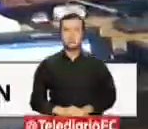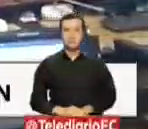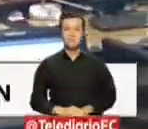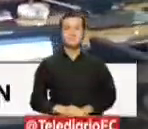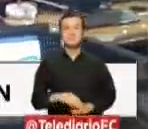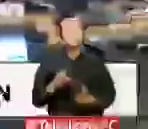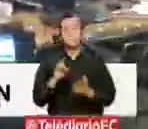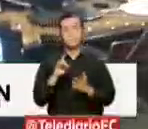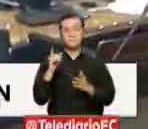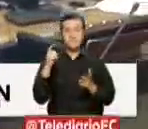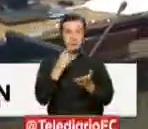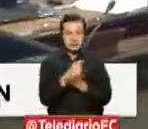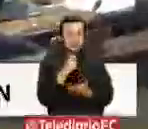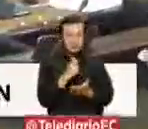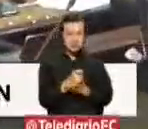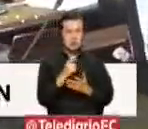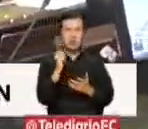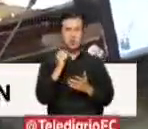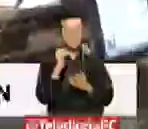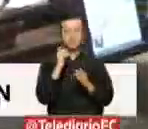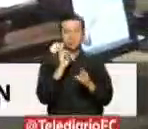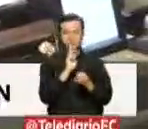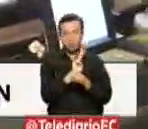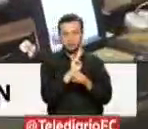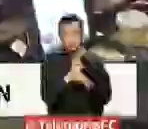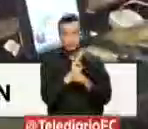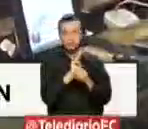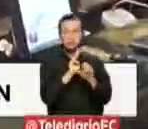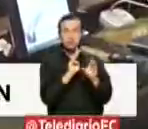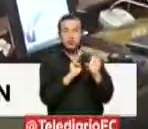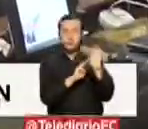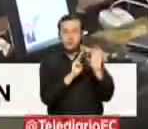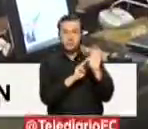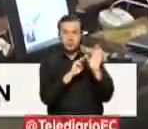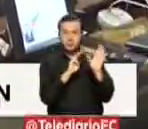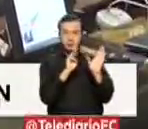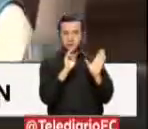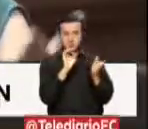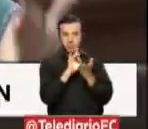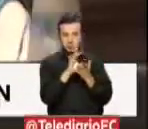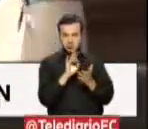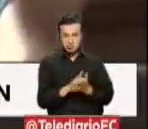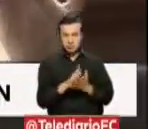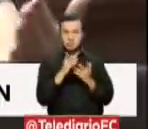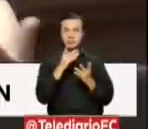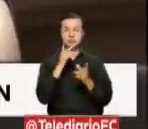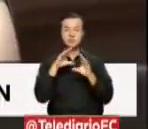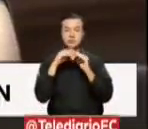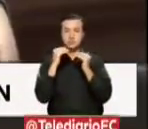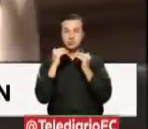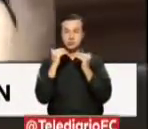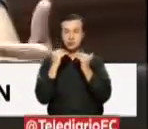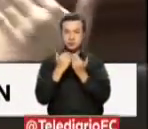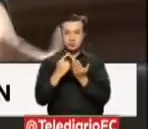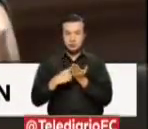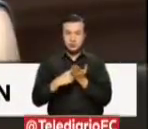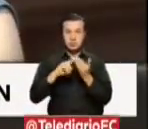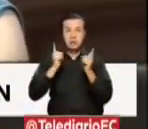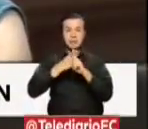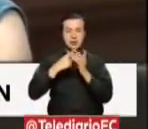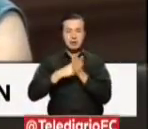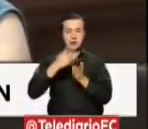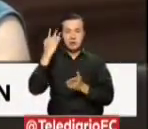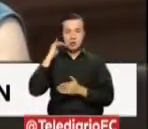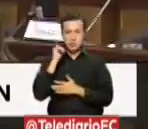Eliminar el linchamiento mediático y la Supercon son iniciativas que toman fuerza en los bloques legislativos. Este jueves culminó el primer debate